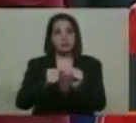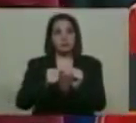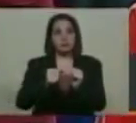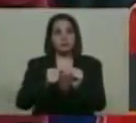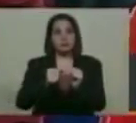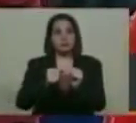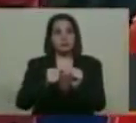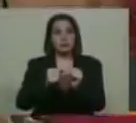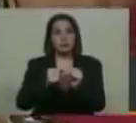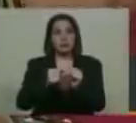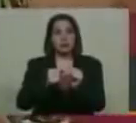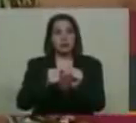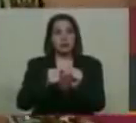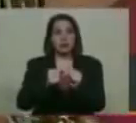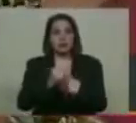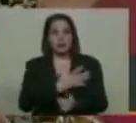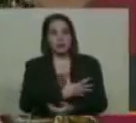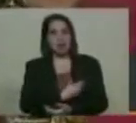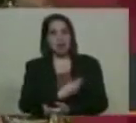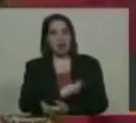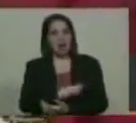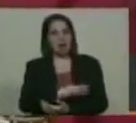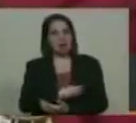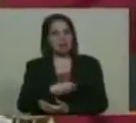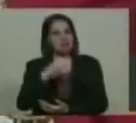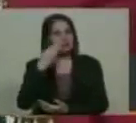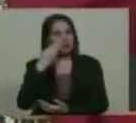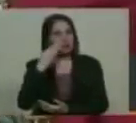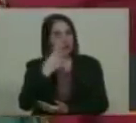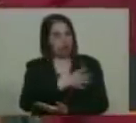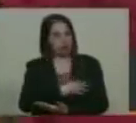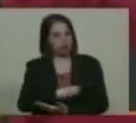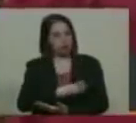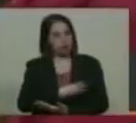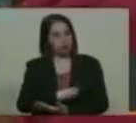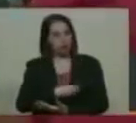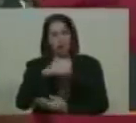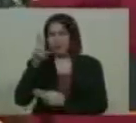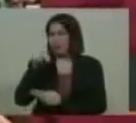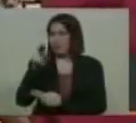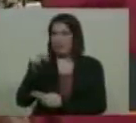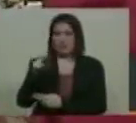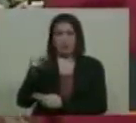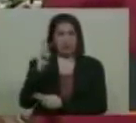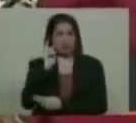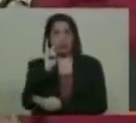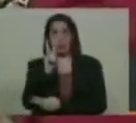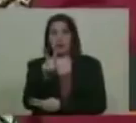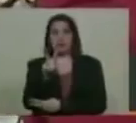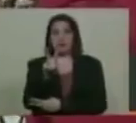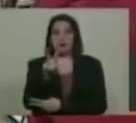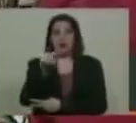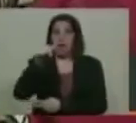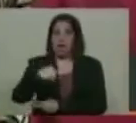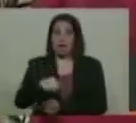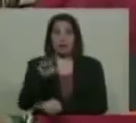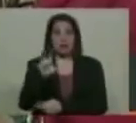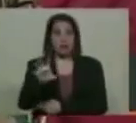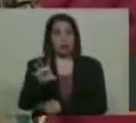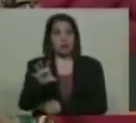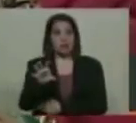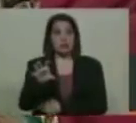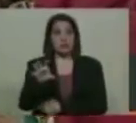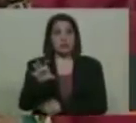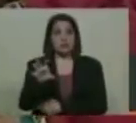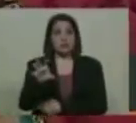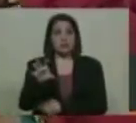y de la lactancia materna. Eso nunca se había visto en este país.